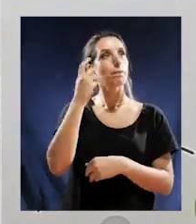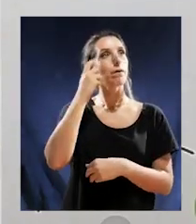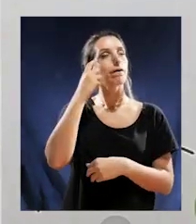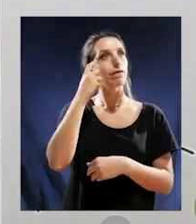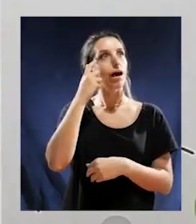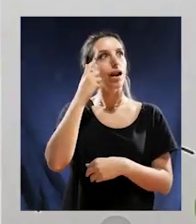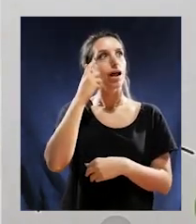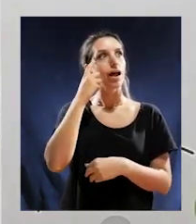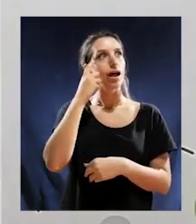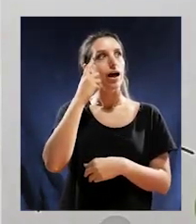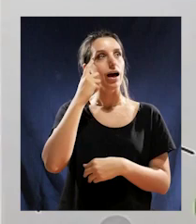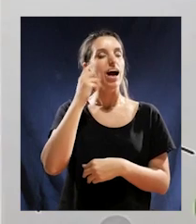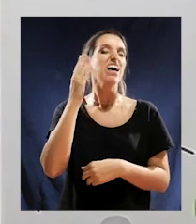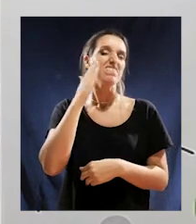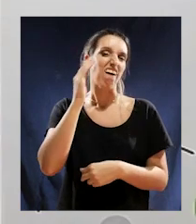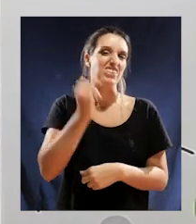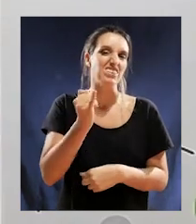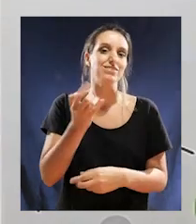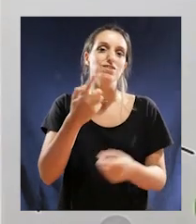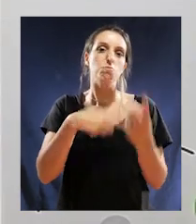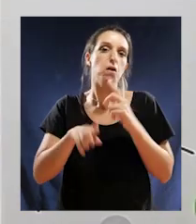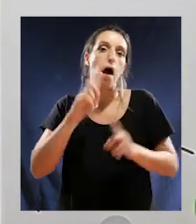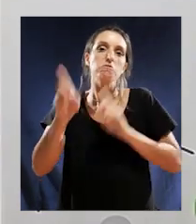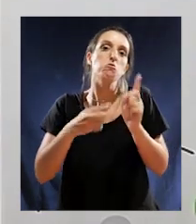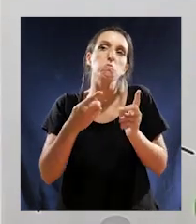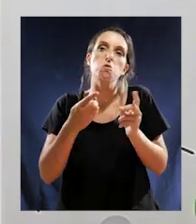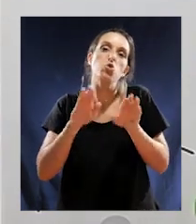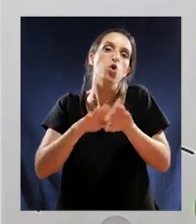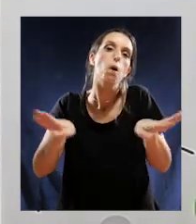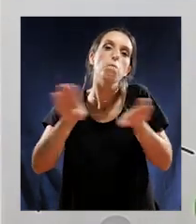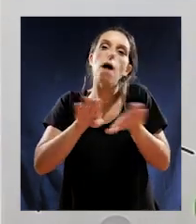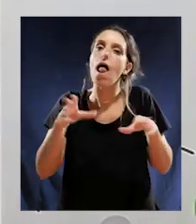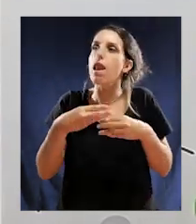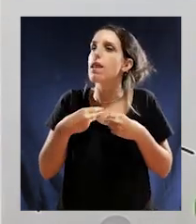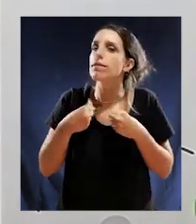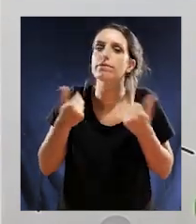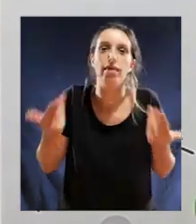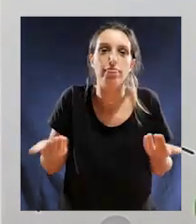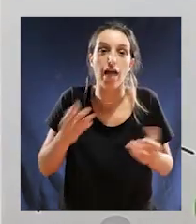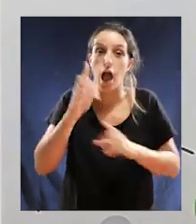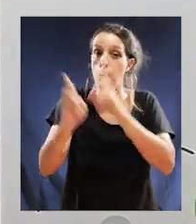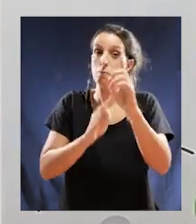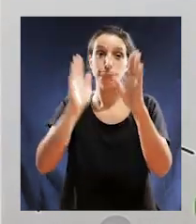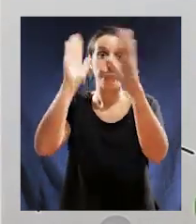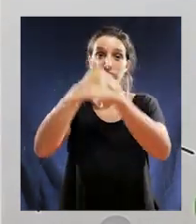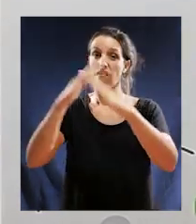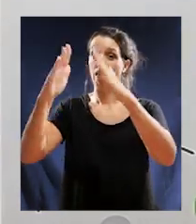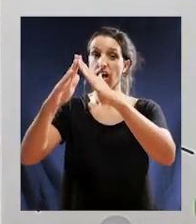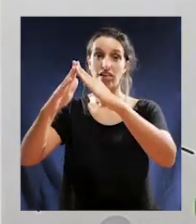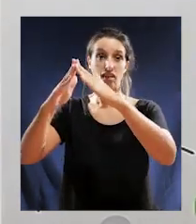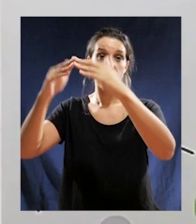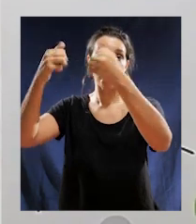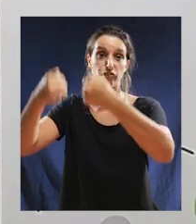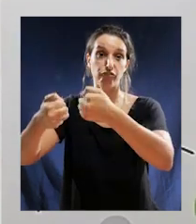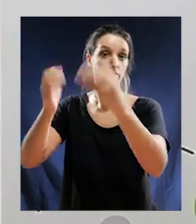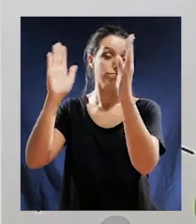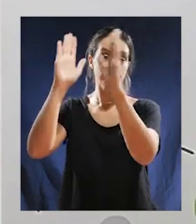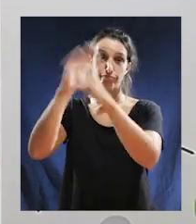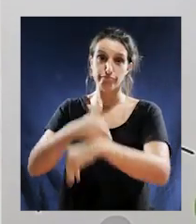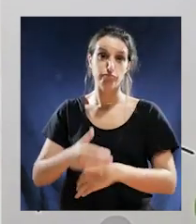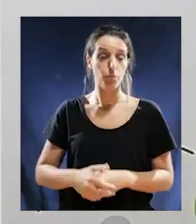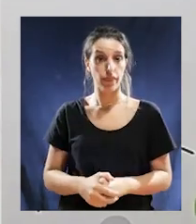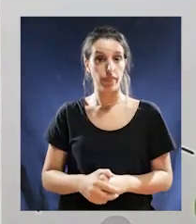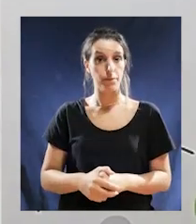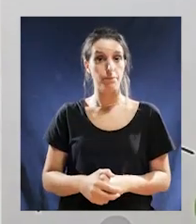no lo sepamos pero se nos fue se nos normaliza y bueno a esta medida